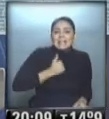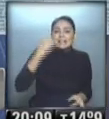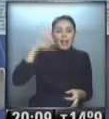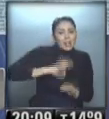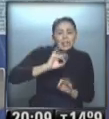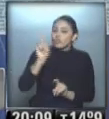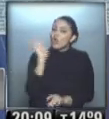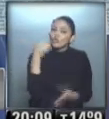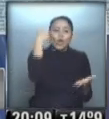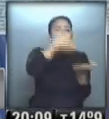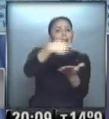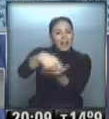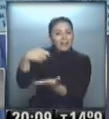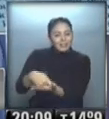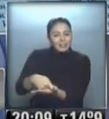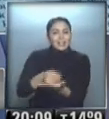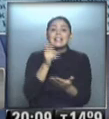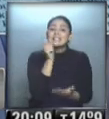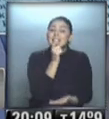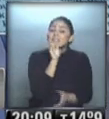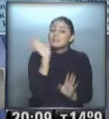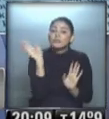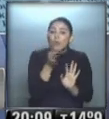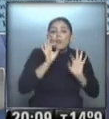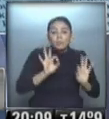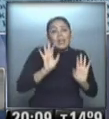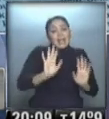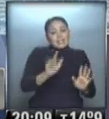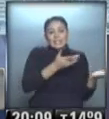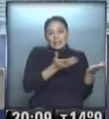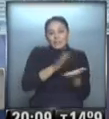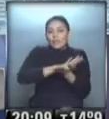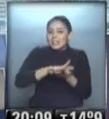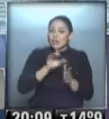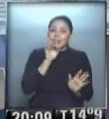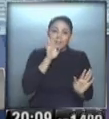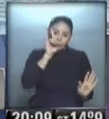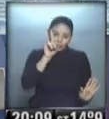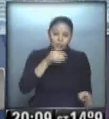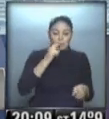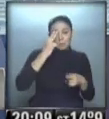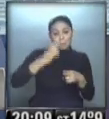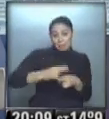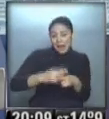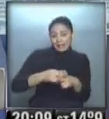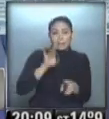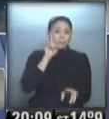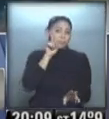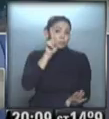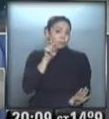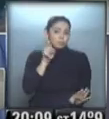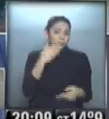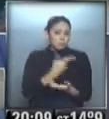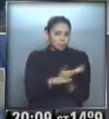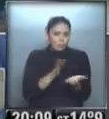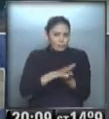lo que necesite el aparato militar lo va a recibir. Ese es un servicio esencial. Un parque, para los norteamericanos, no es